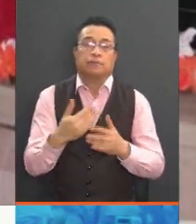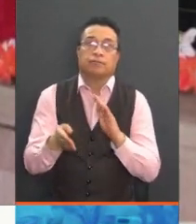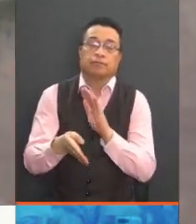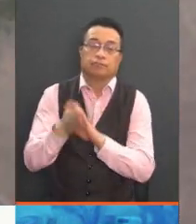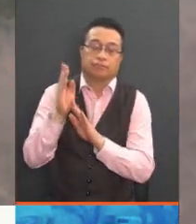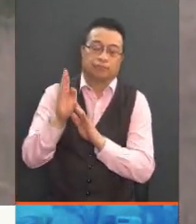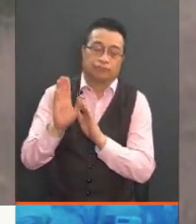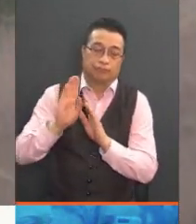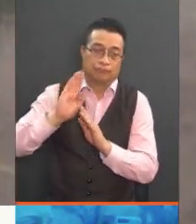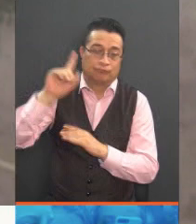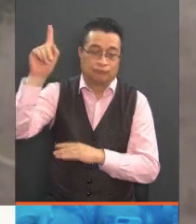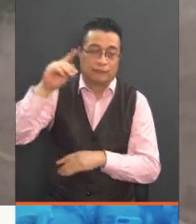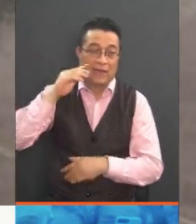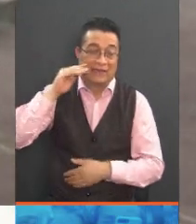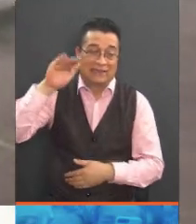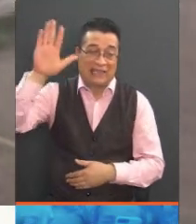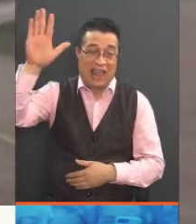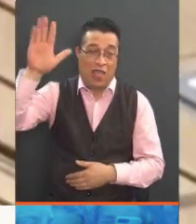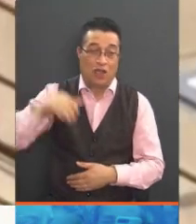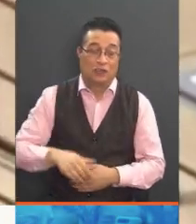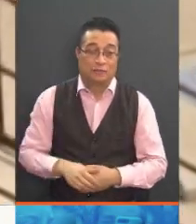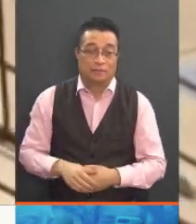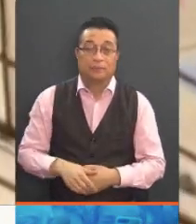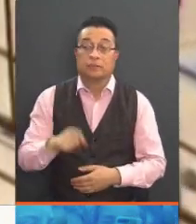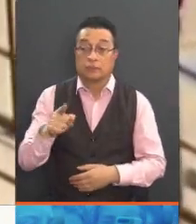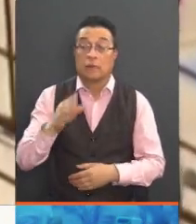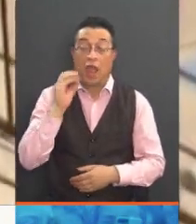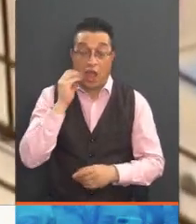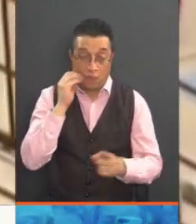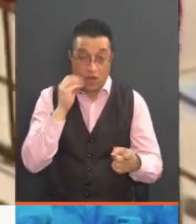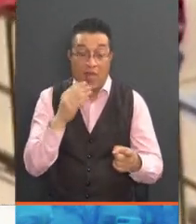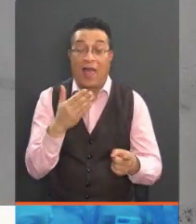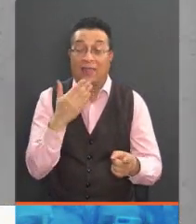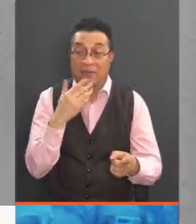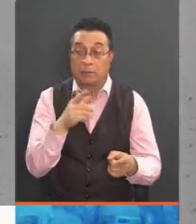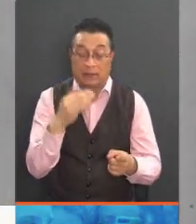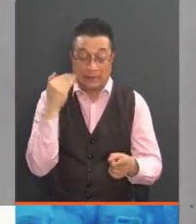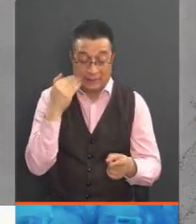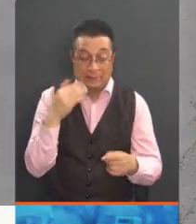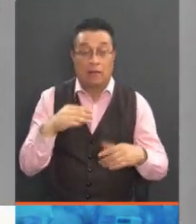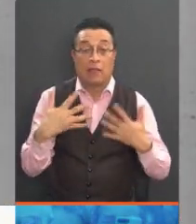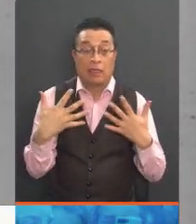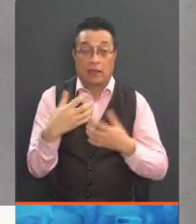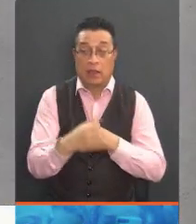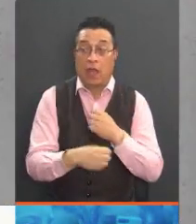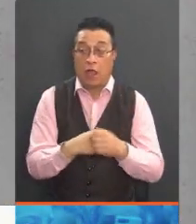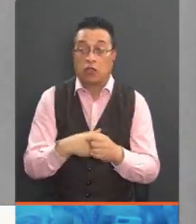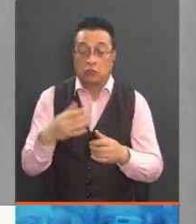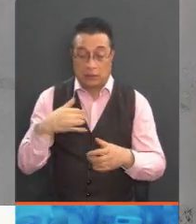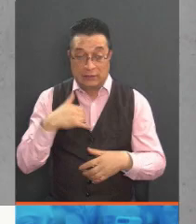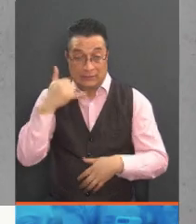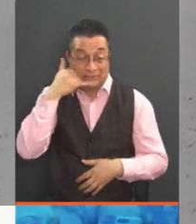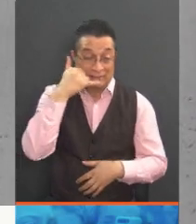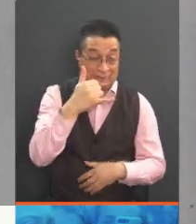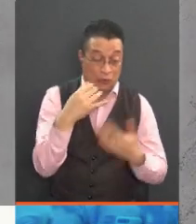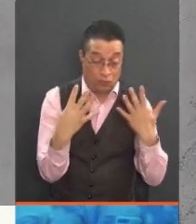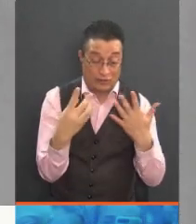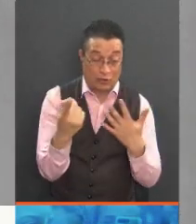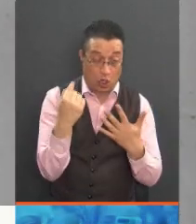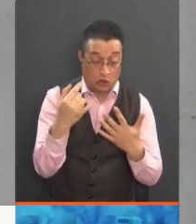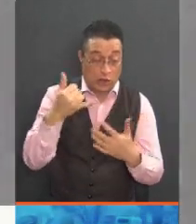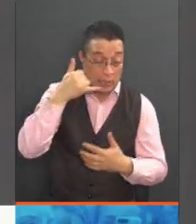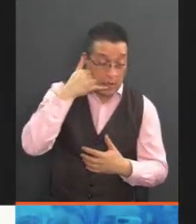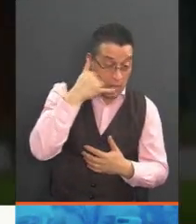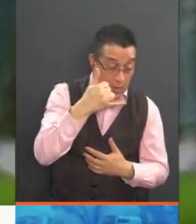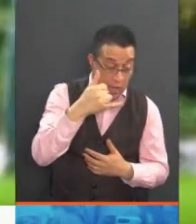de arriba. La abuela de Amerie Jo informó que la niña de solo 10 años intentó llamar al 911 cuando el atacante